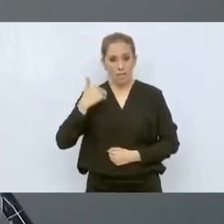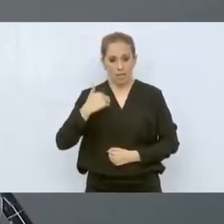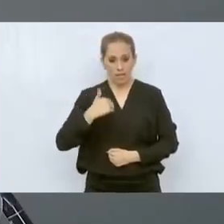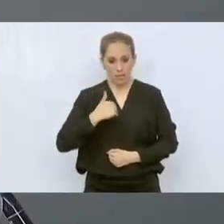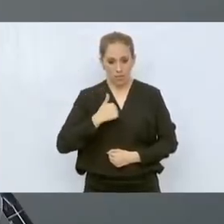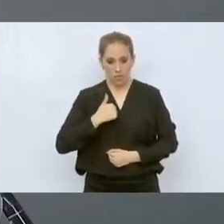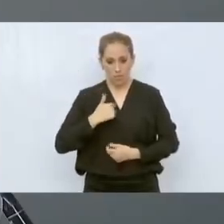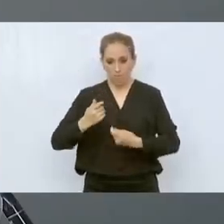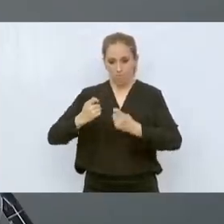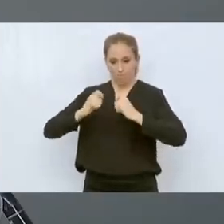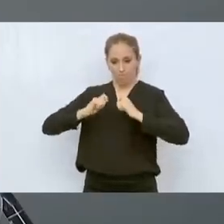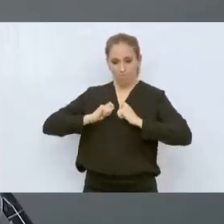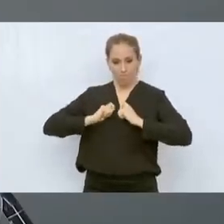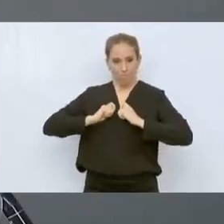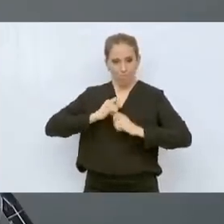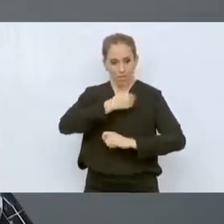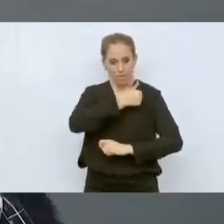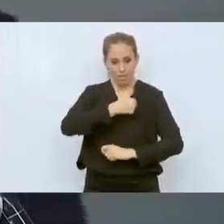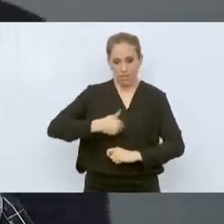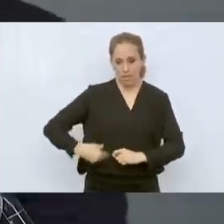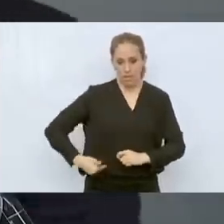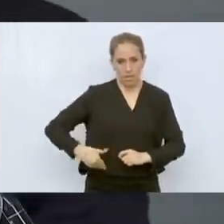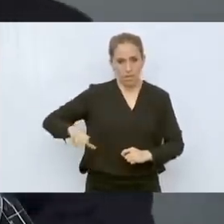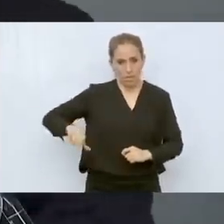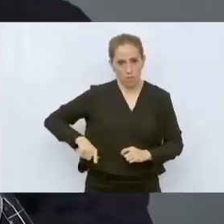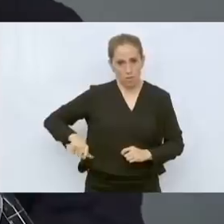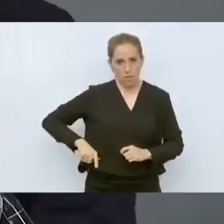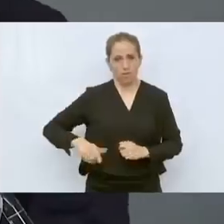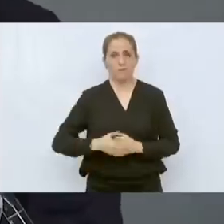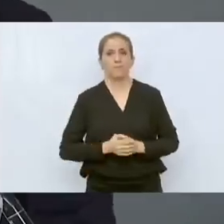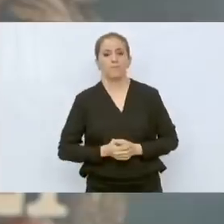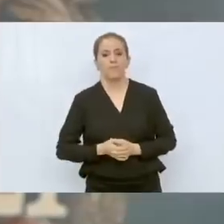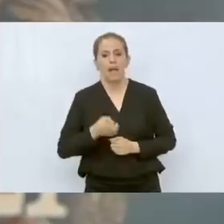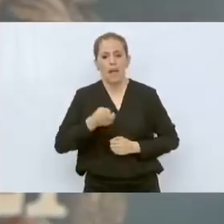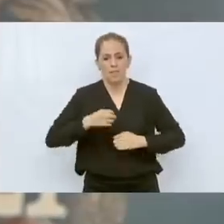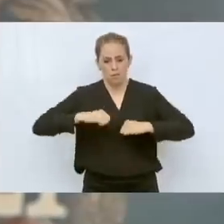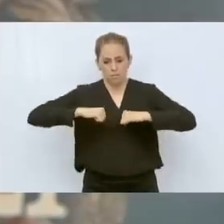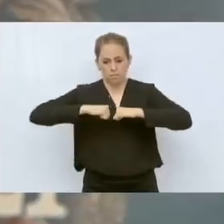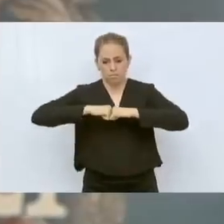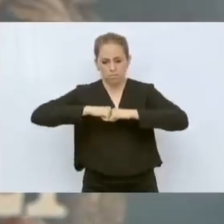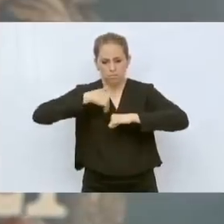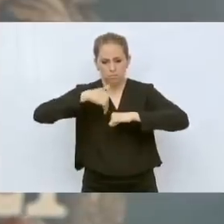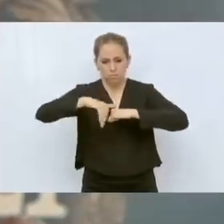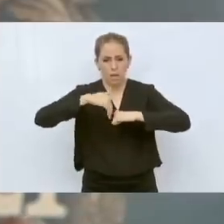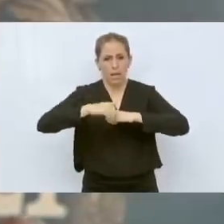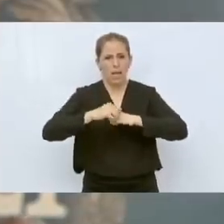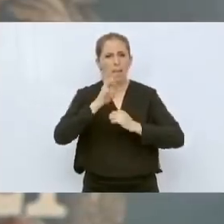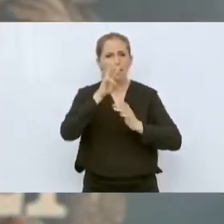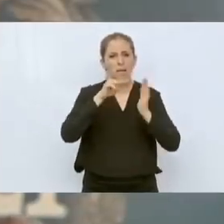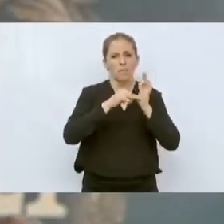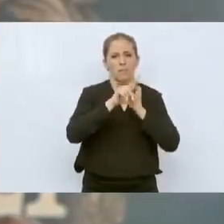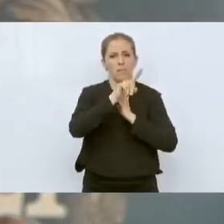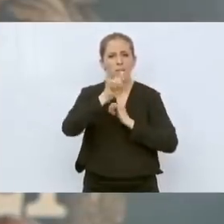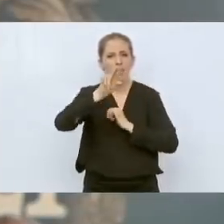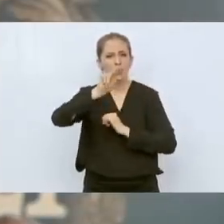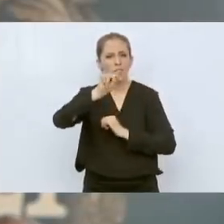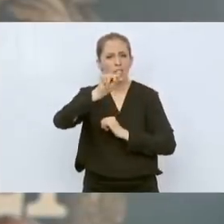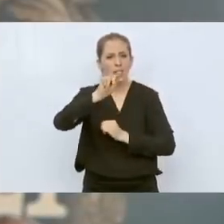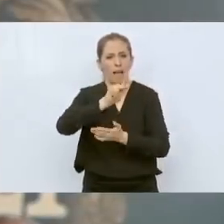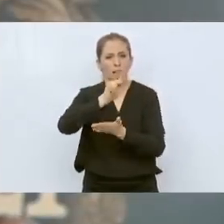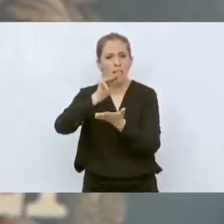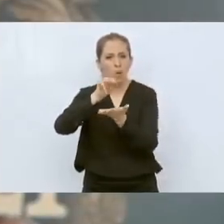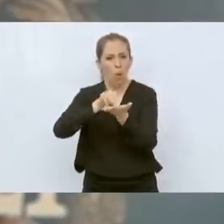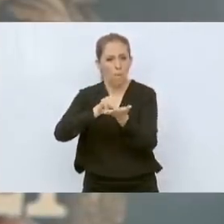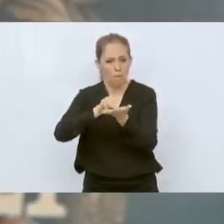decidió que en la franja fronteriza, en los 3.180 kilómetros de